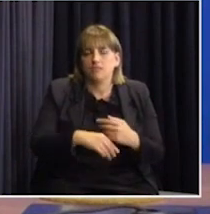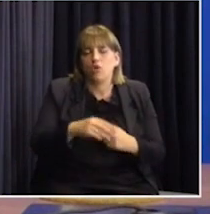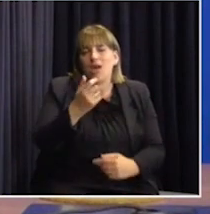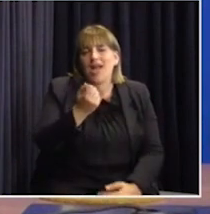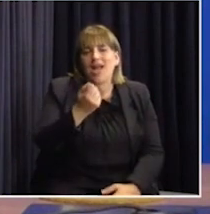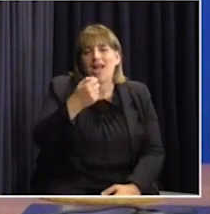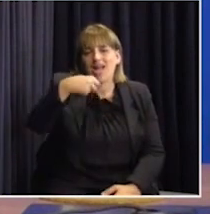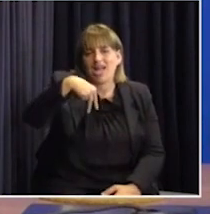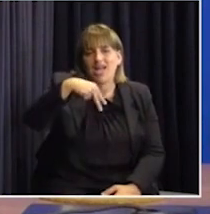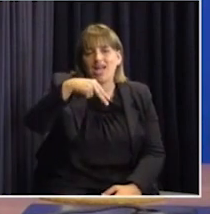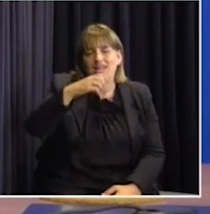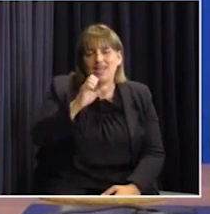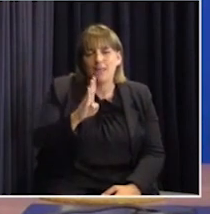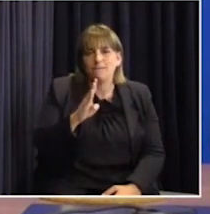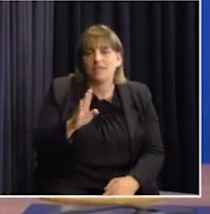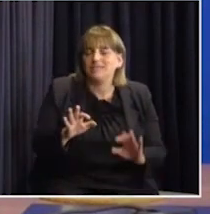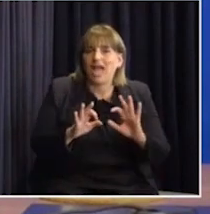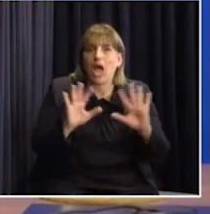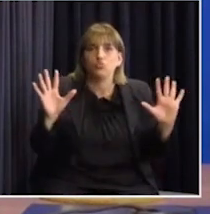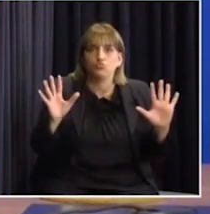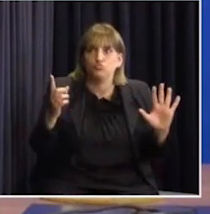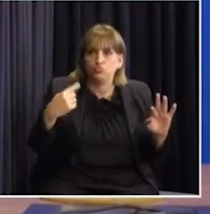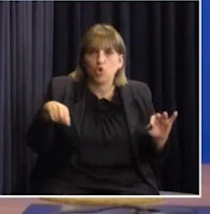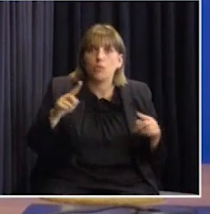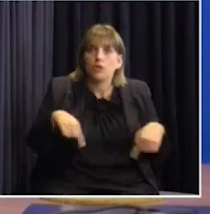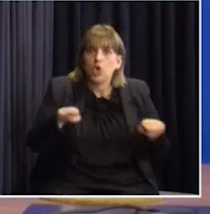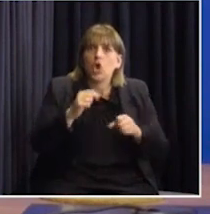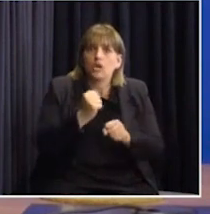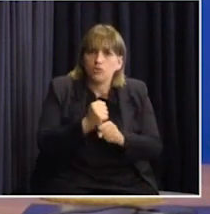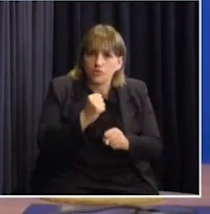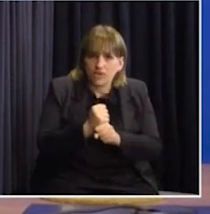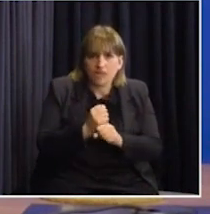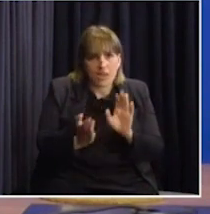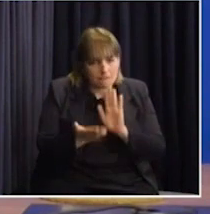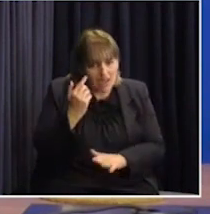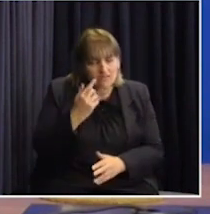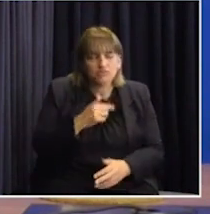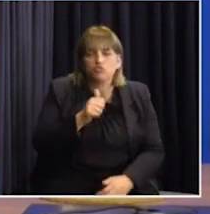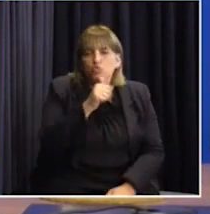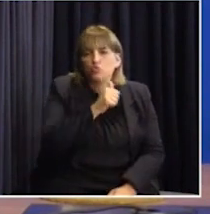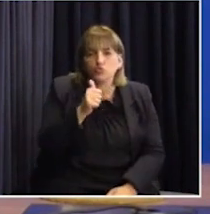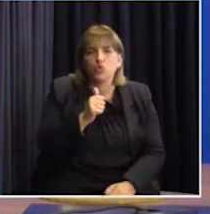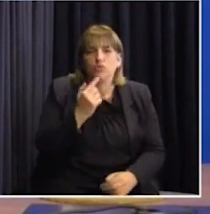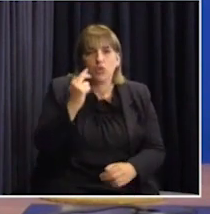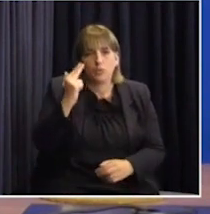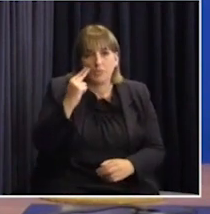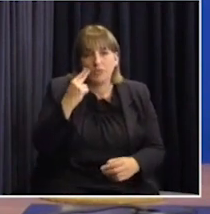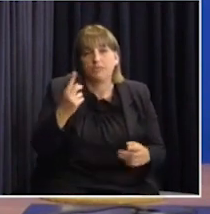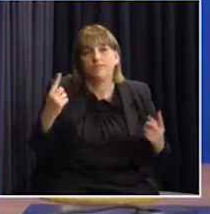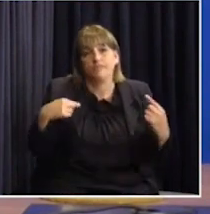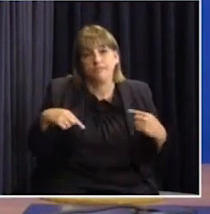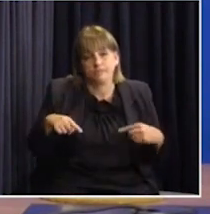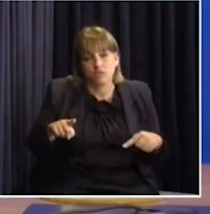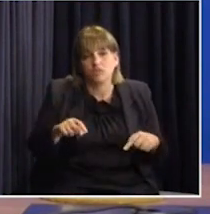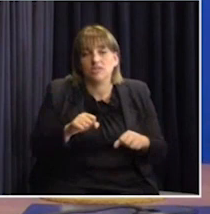nosotros queremos trabajar fuertemente en la contextualización de la solución de los problemas y por lo tanto vamos a